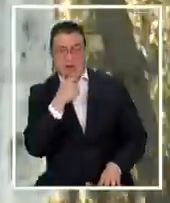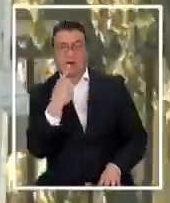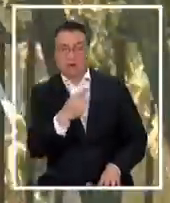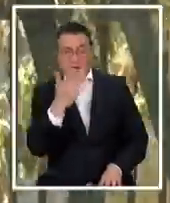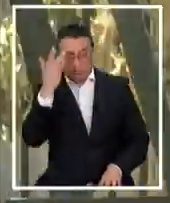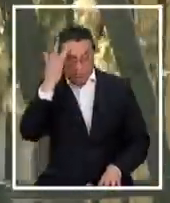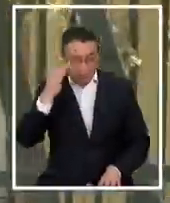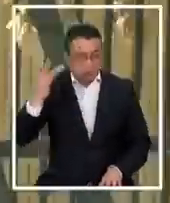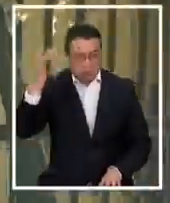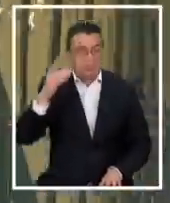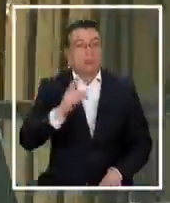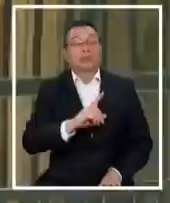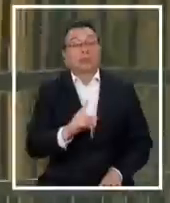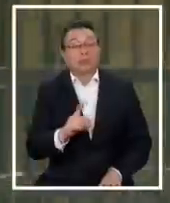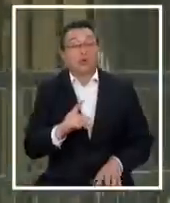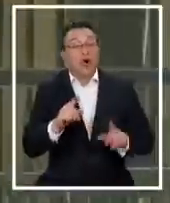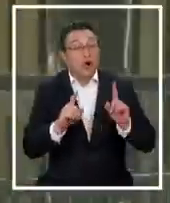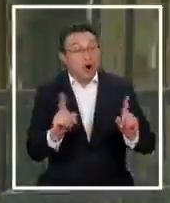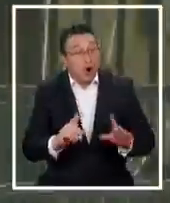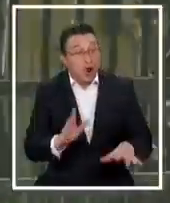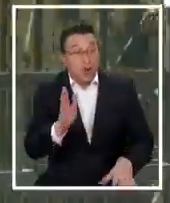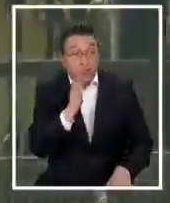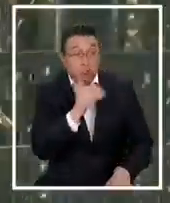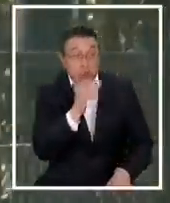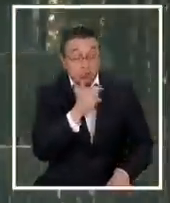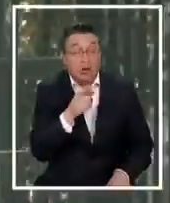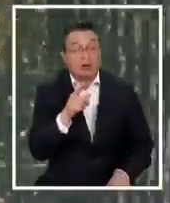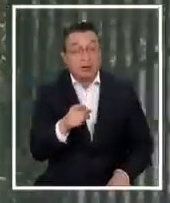con conocimiento, y va